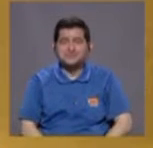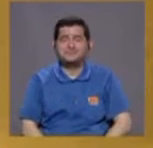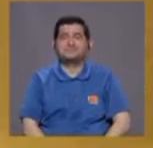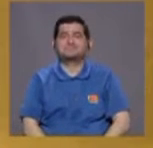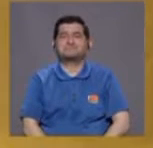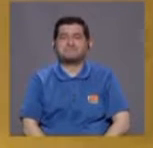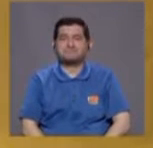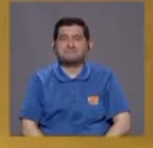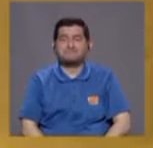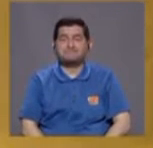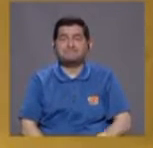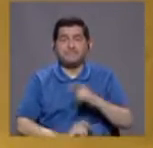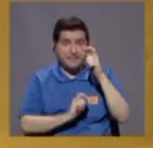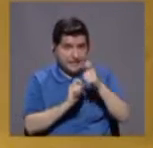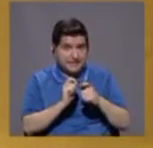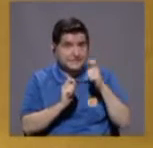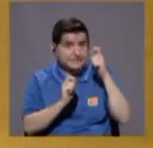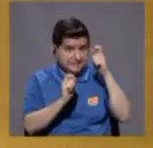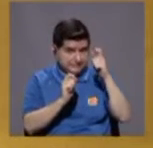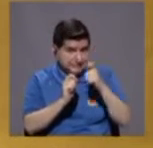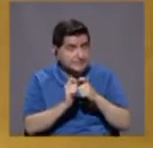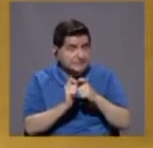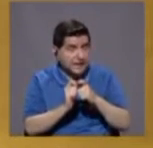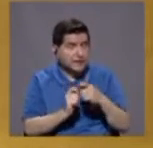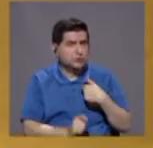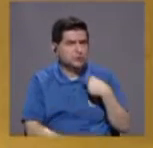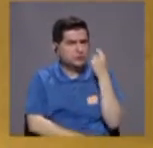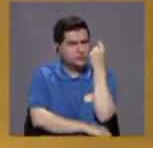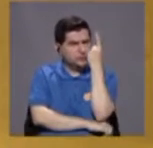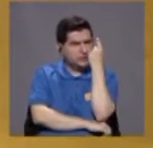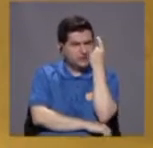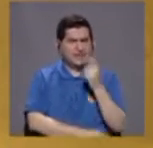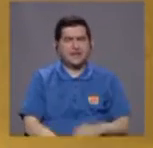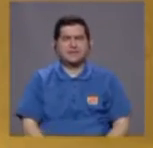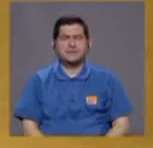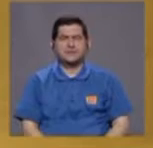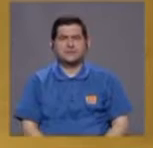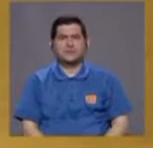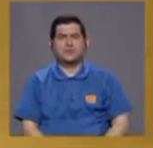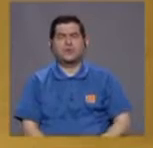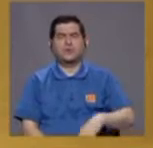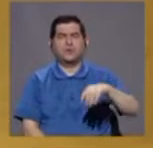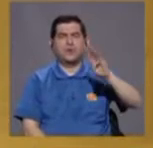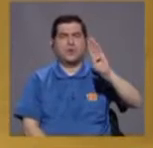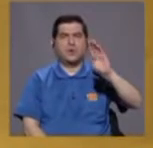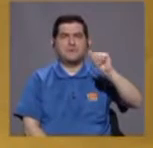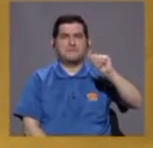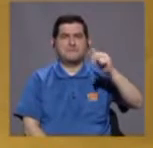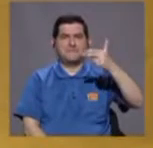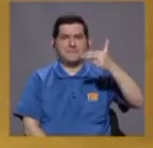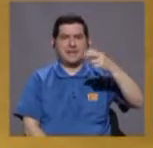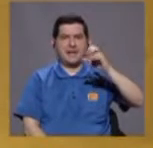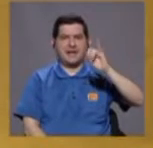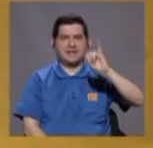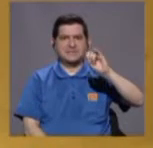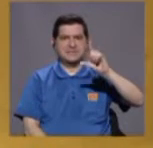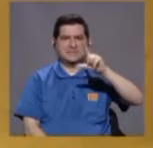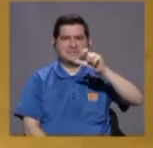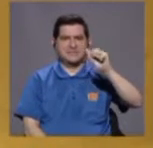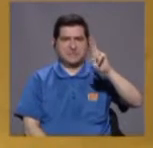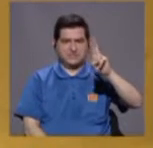y precisamente por lo que entiendo el bachiller Osejo, que tuvo que ver con,